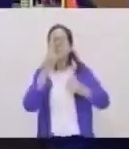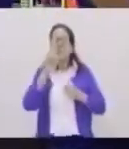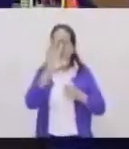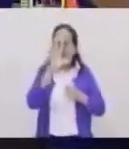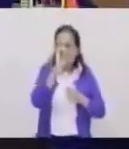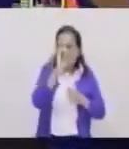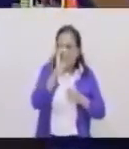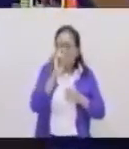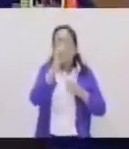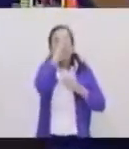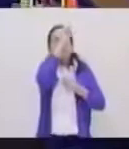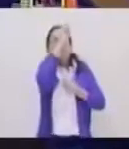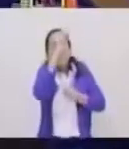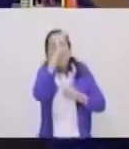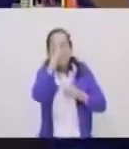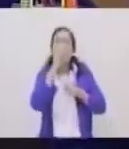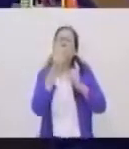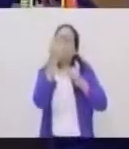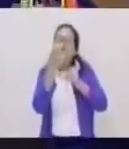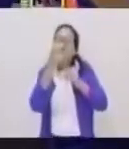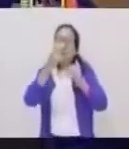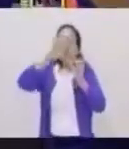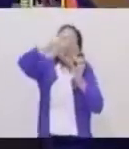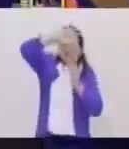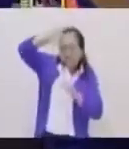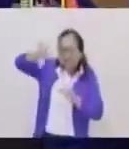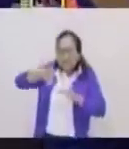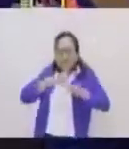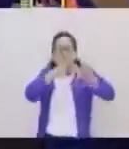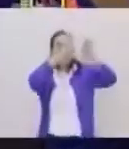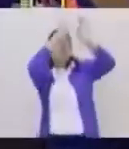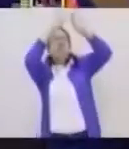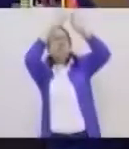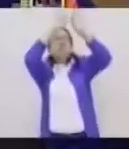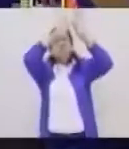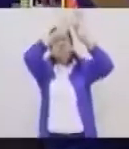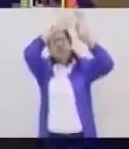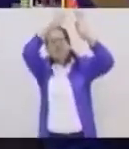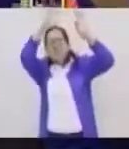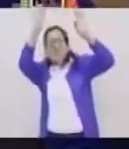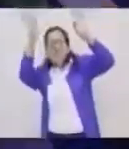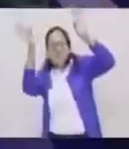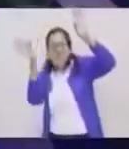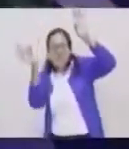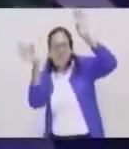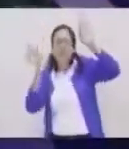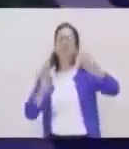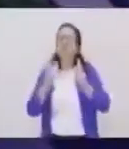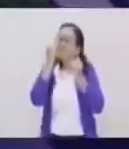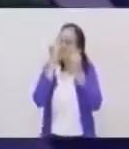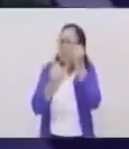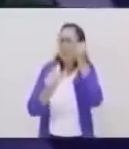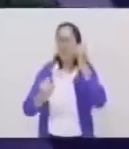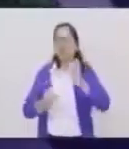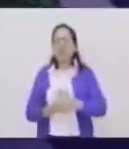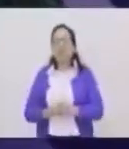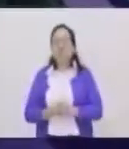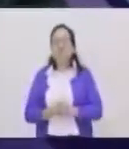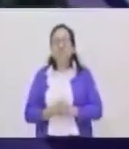150. Vamos a buscar la medida, está acá, y